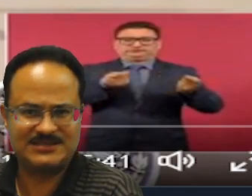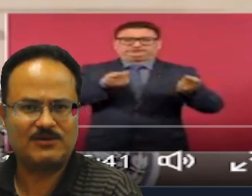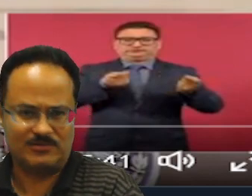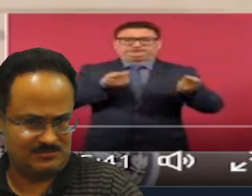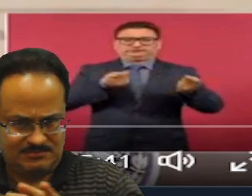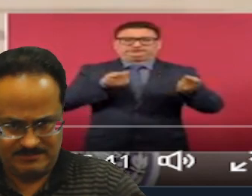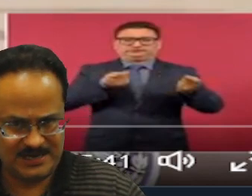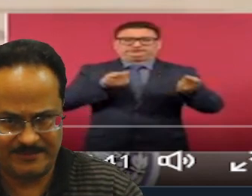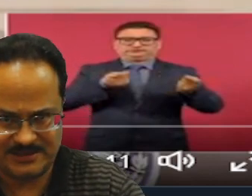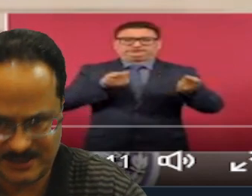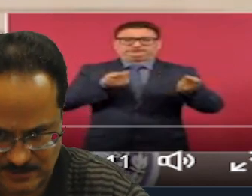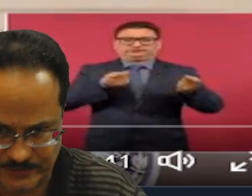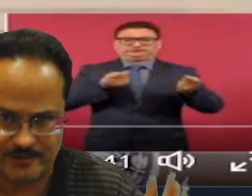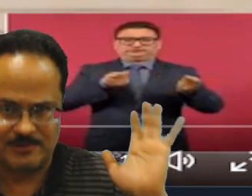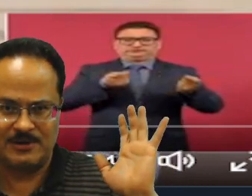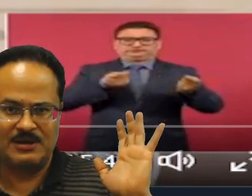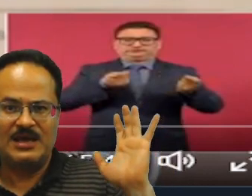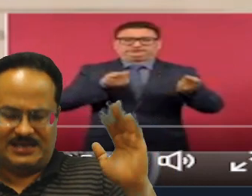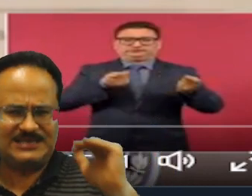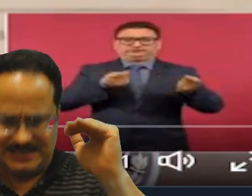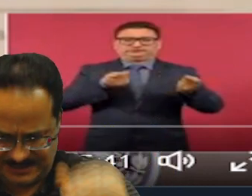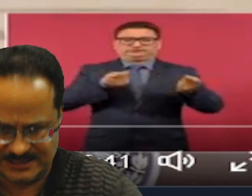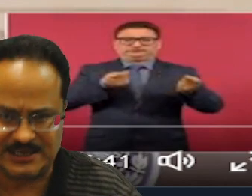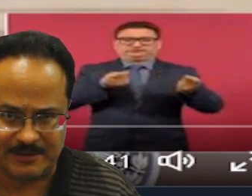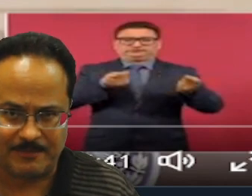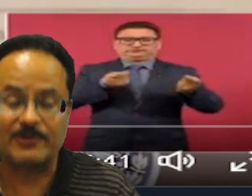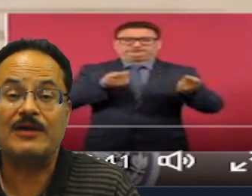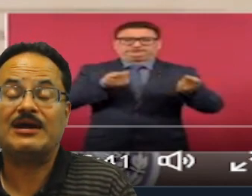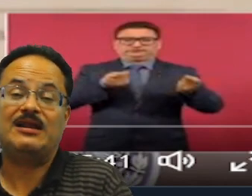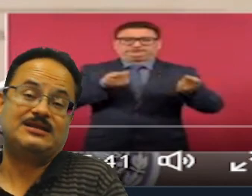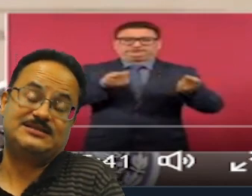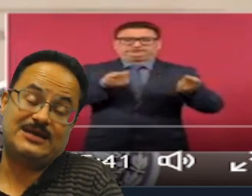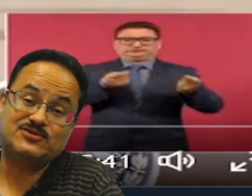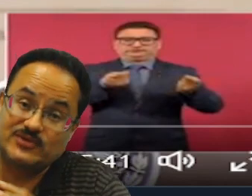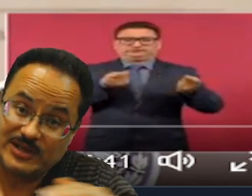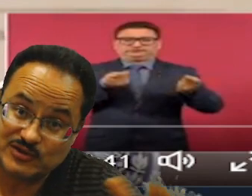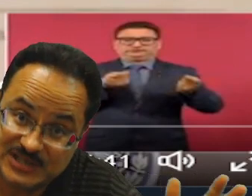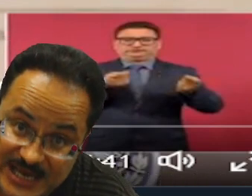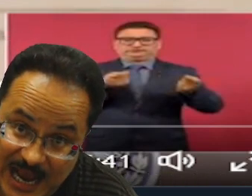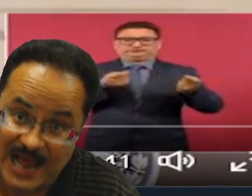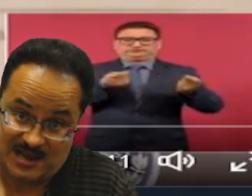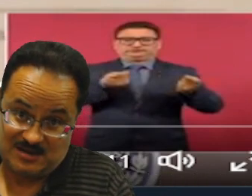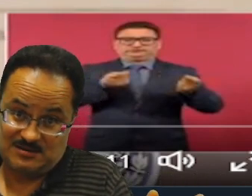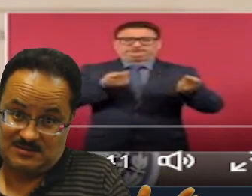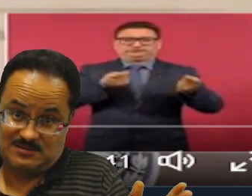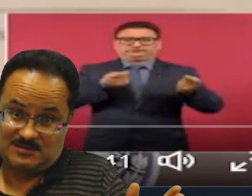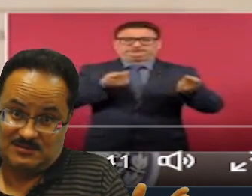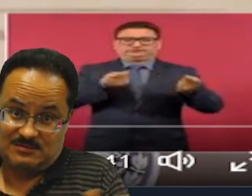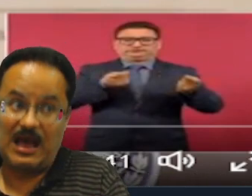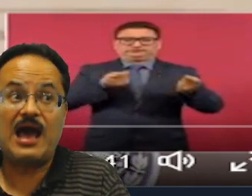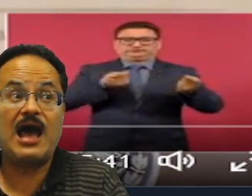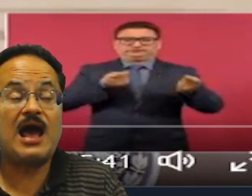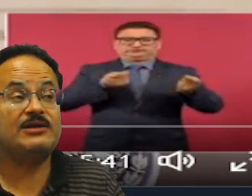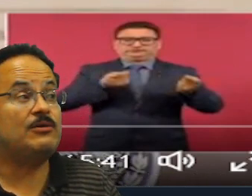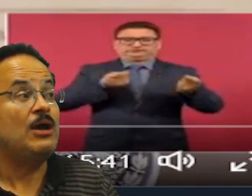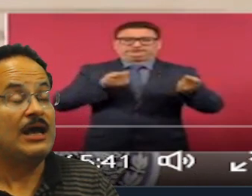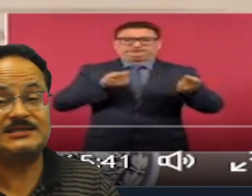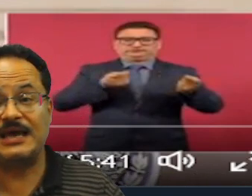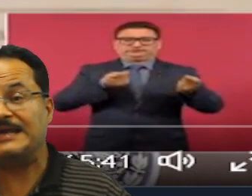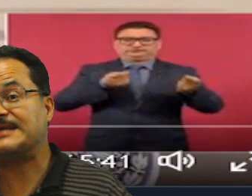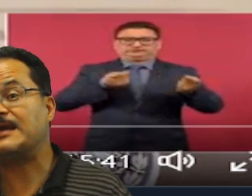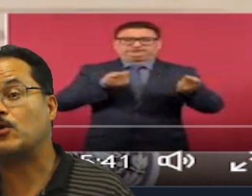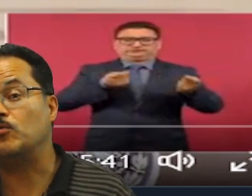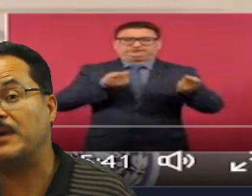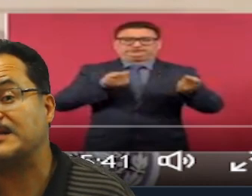lo hace con meramente control y es entendible porque aunque en Estados Unidos diga ay no